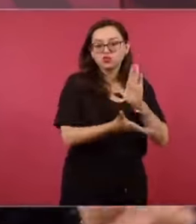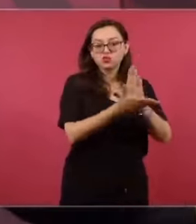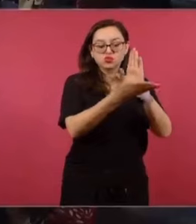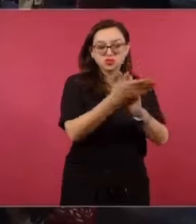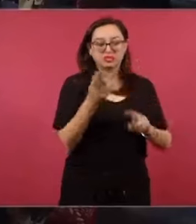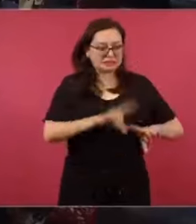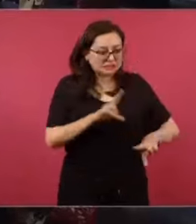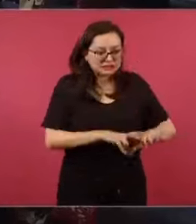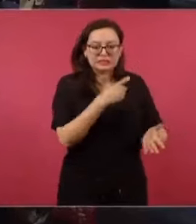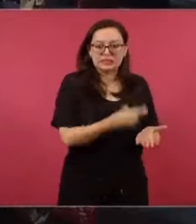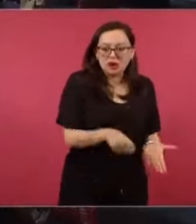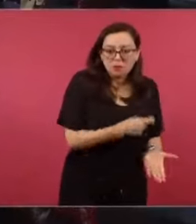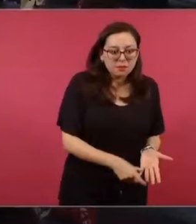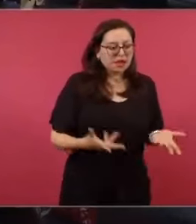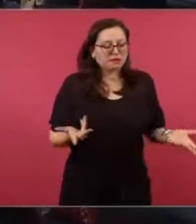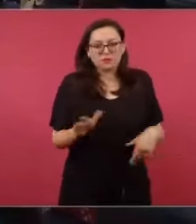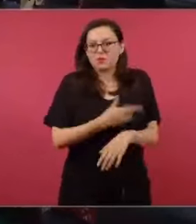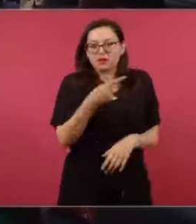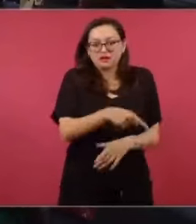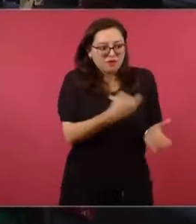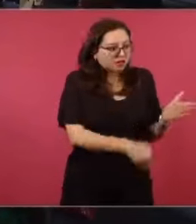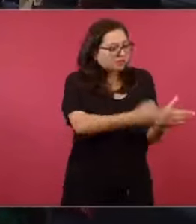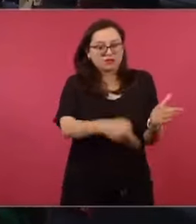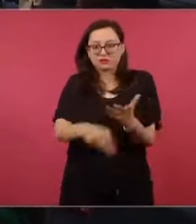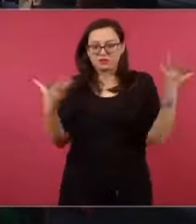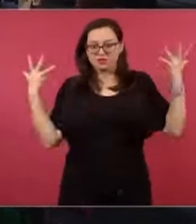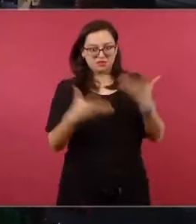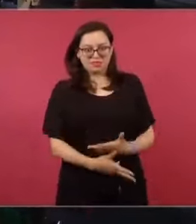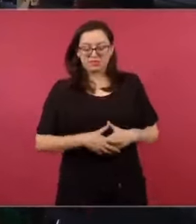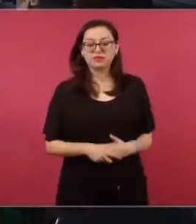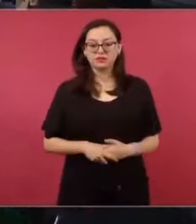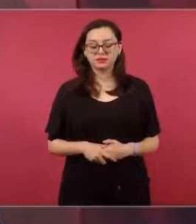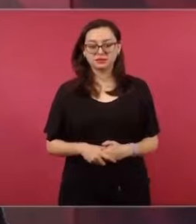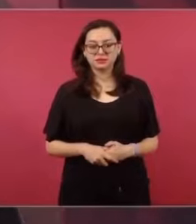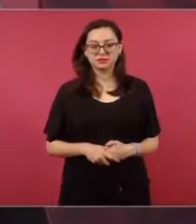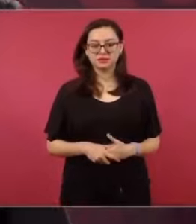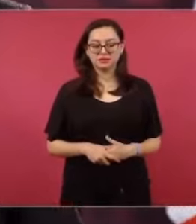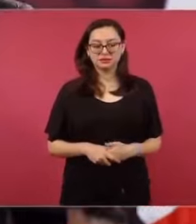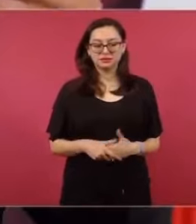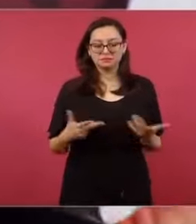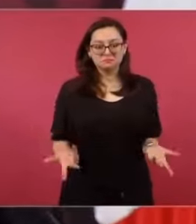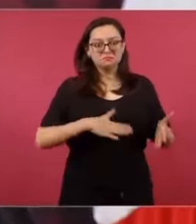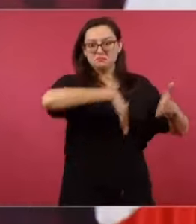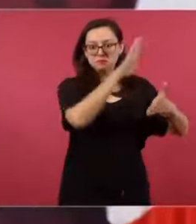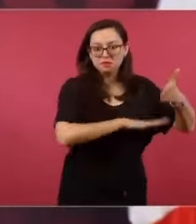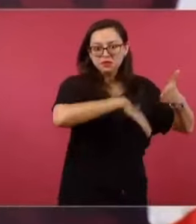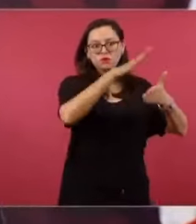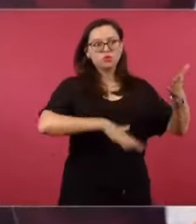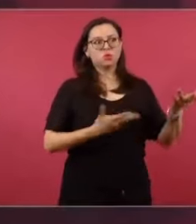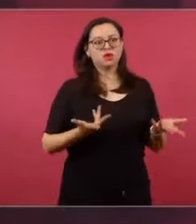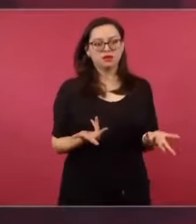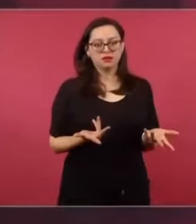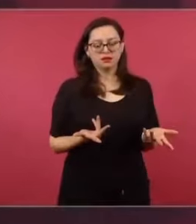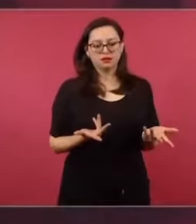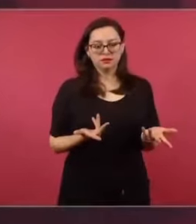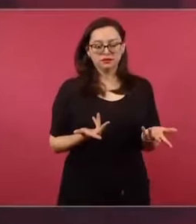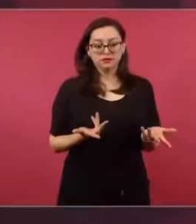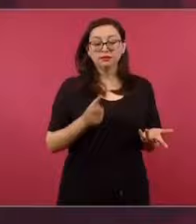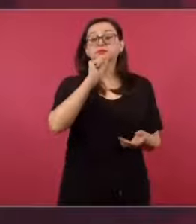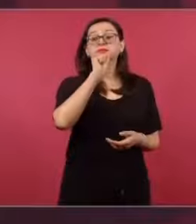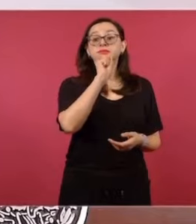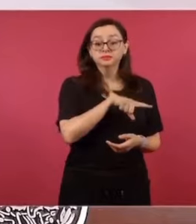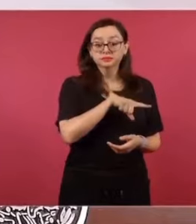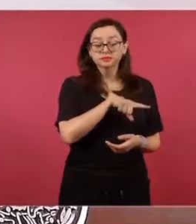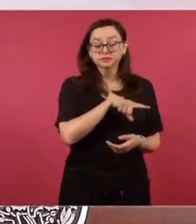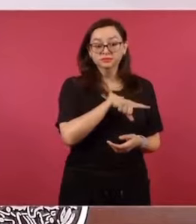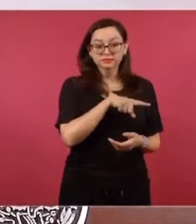para comprar sillas y que se puedan sentar los pacientes y sus familiares. Es para pintar el centro de salud, incluso para